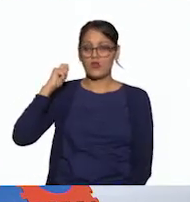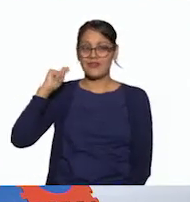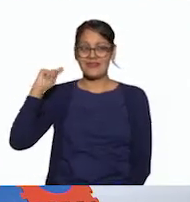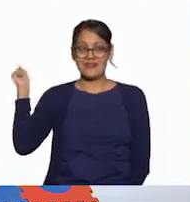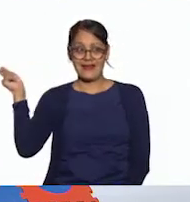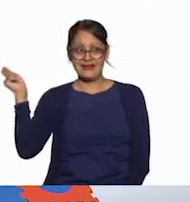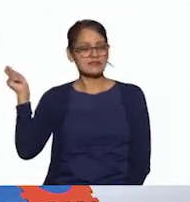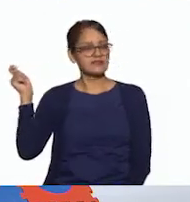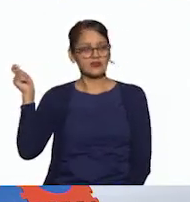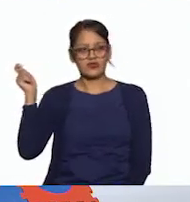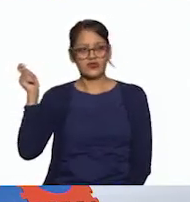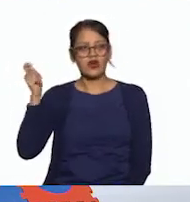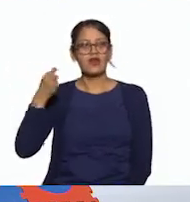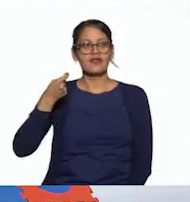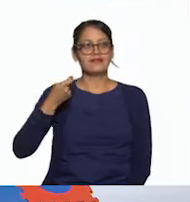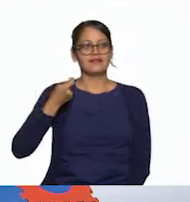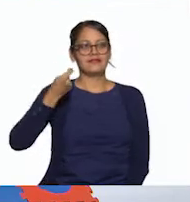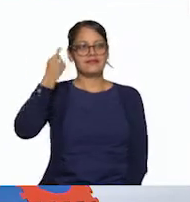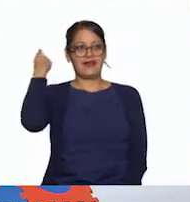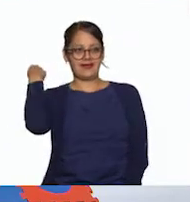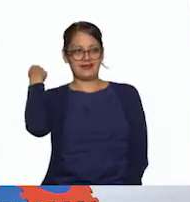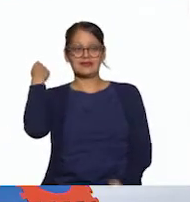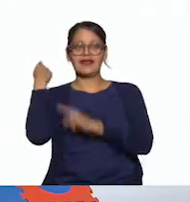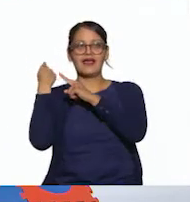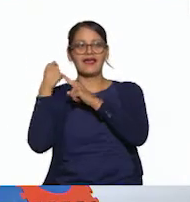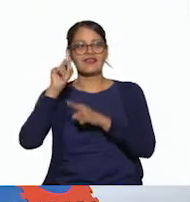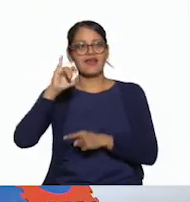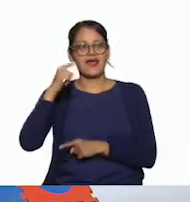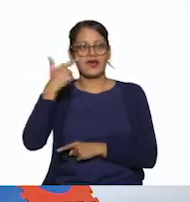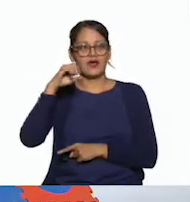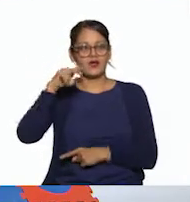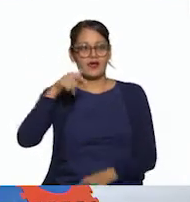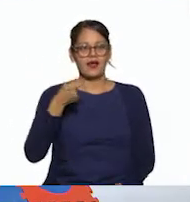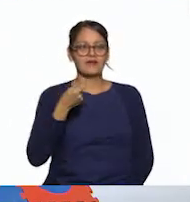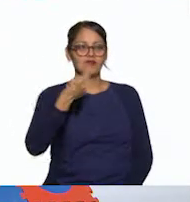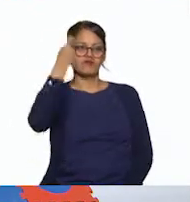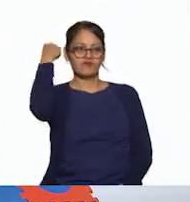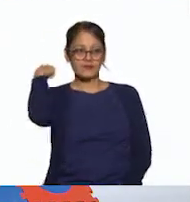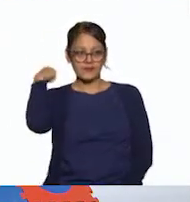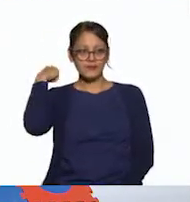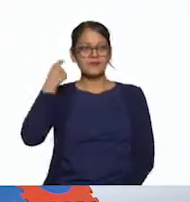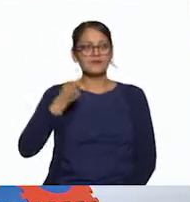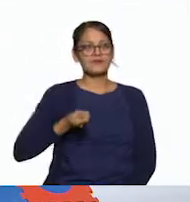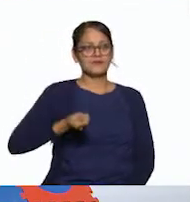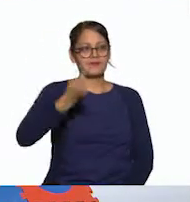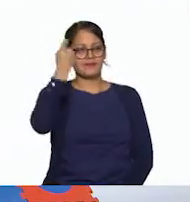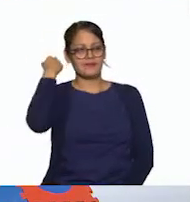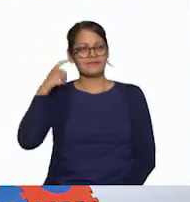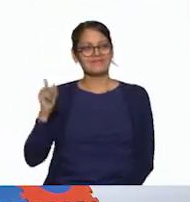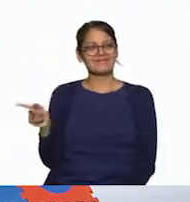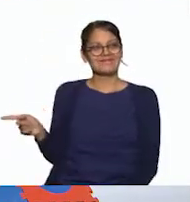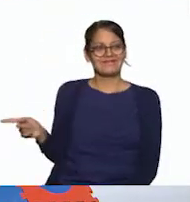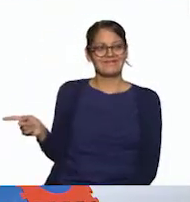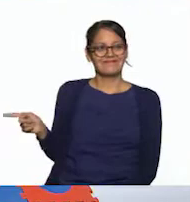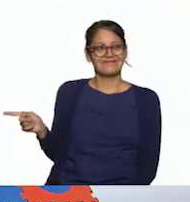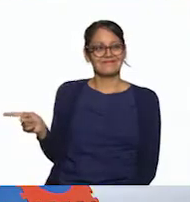es en la es diagonal. Una diagonal, atrás, derecha. Muy bien. Diagonal, atrás,